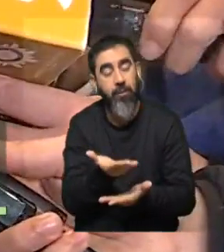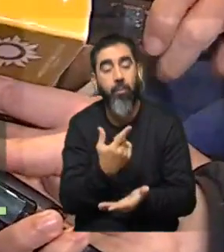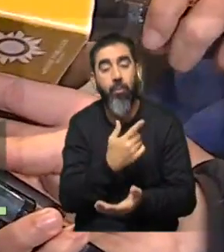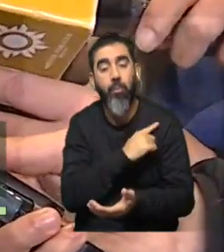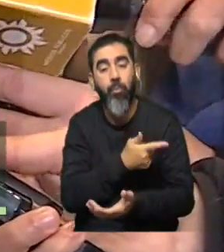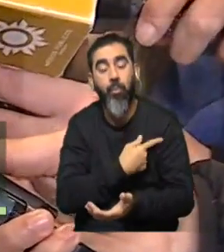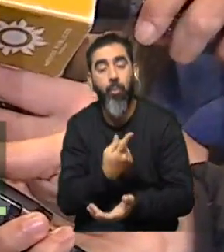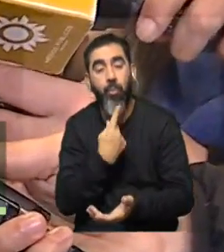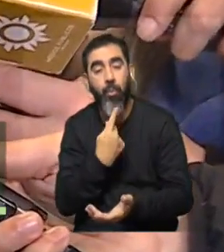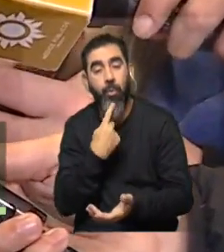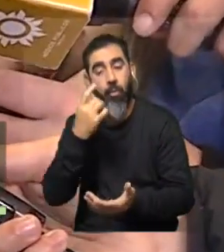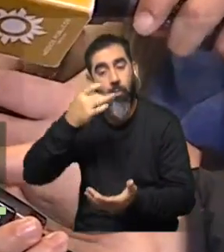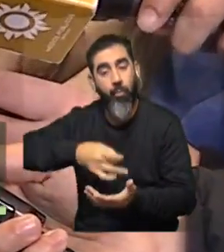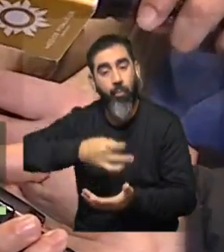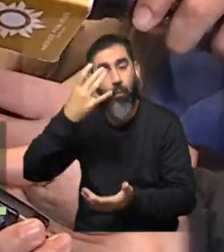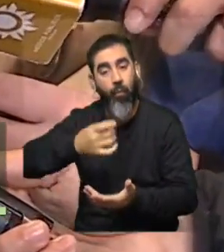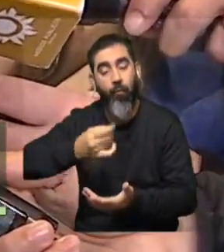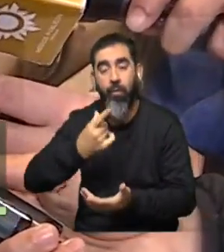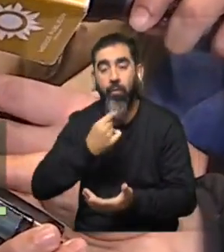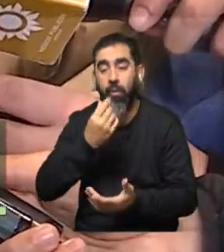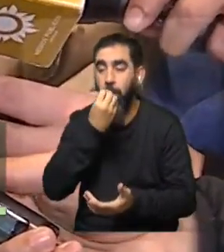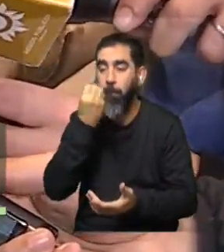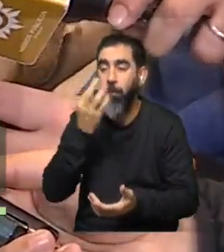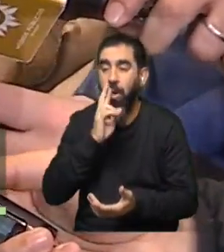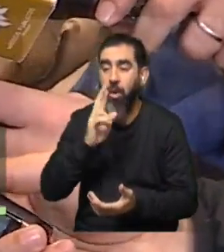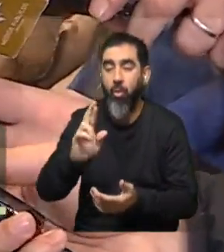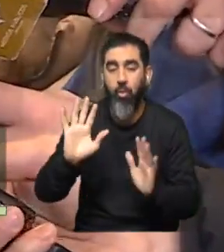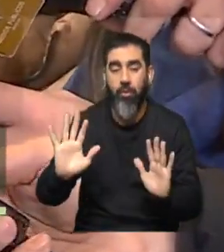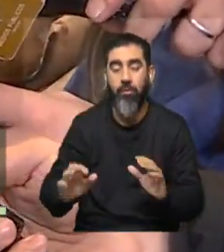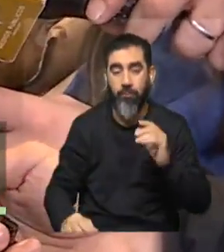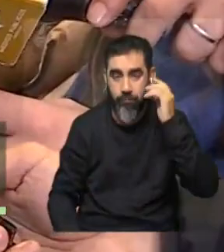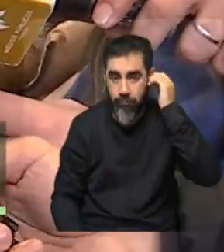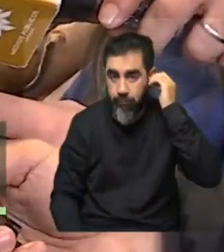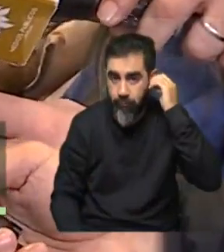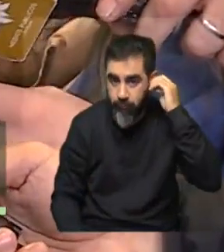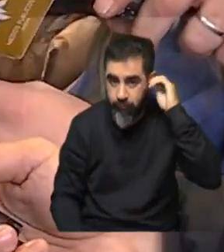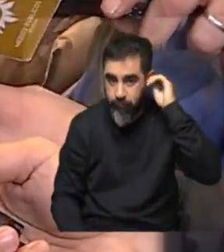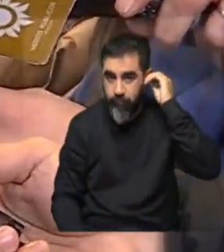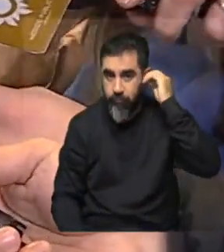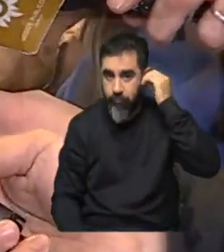le está haciendo a Los profesionales de la policía tener mejores resultados de lo que estamos teniendo